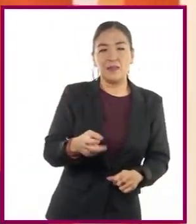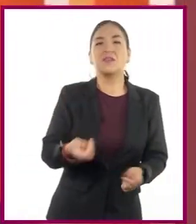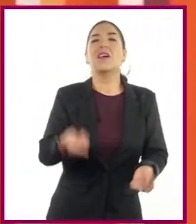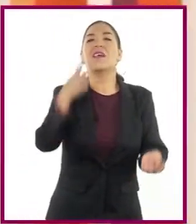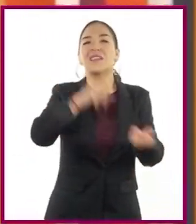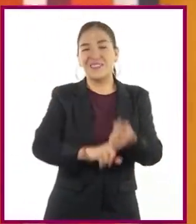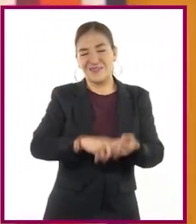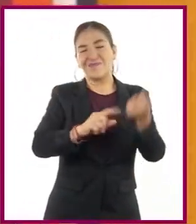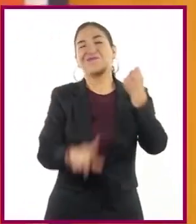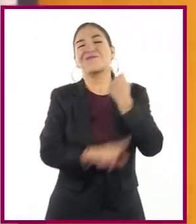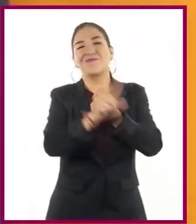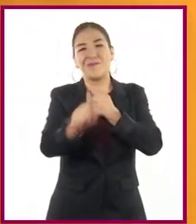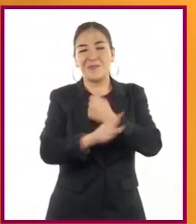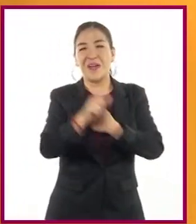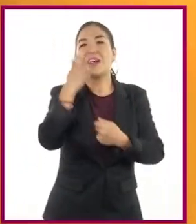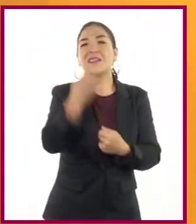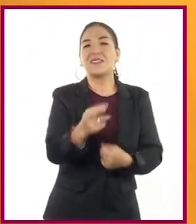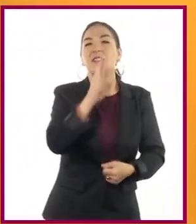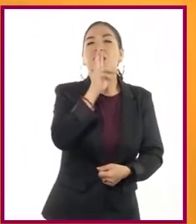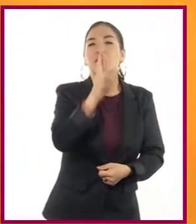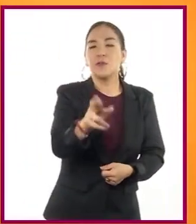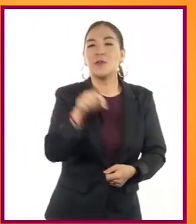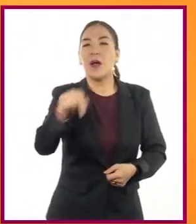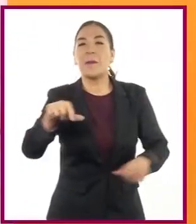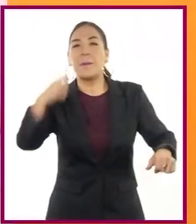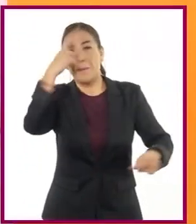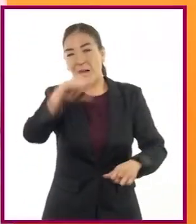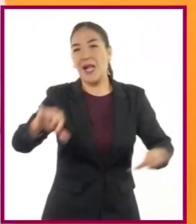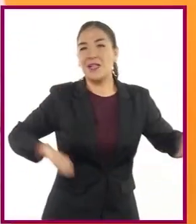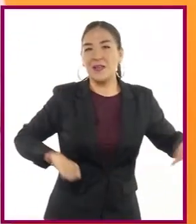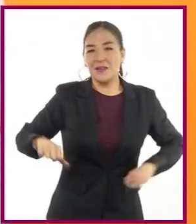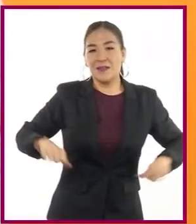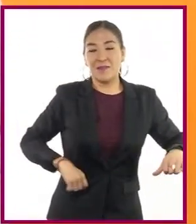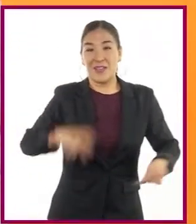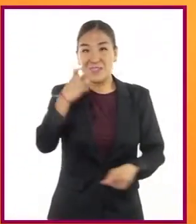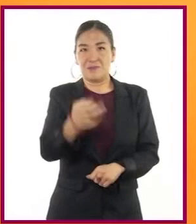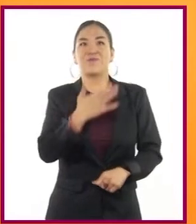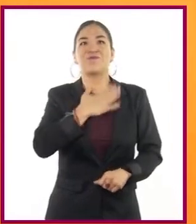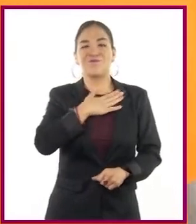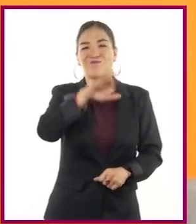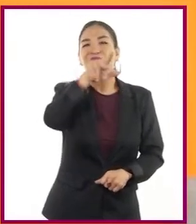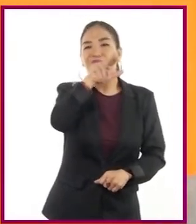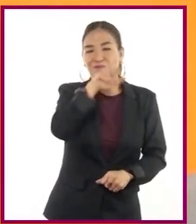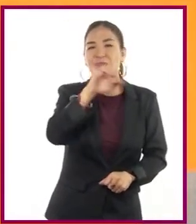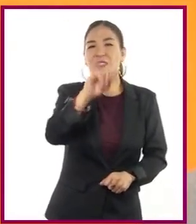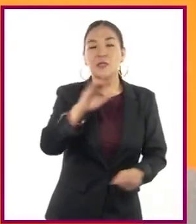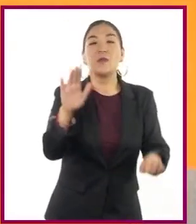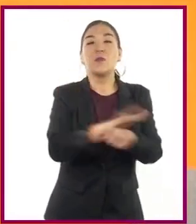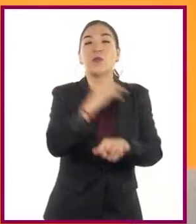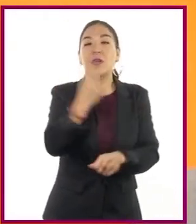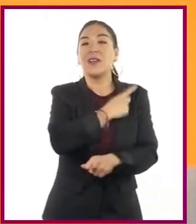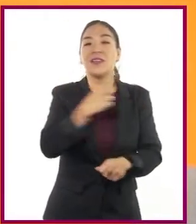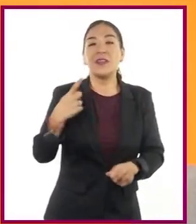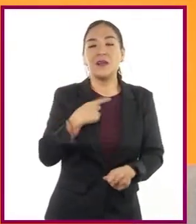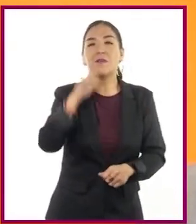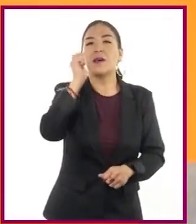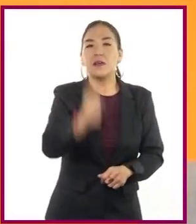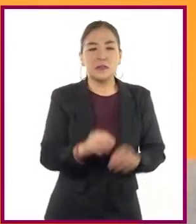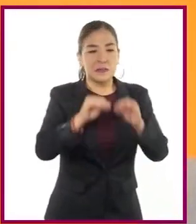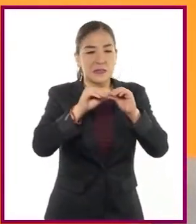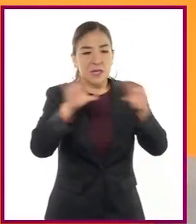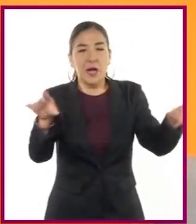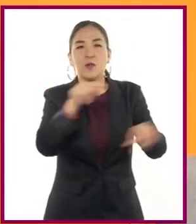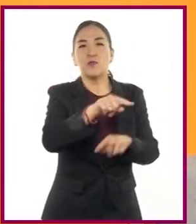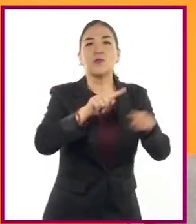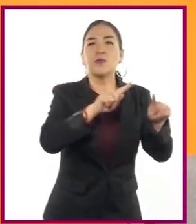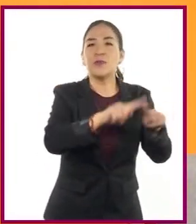en polémica por los resultados de la actividad. Y eso me preocupa, ya que deben de tener muy clara la diferencia